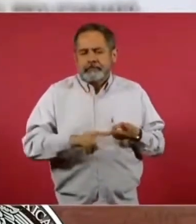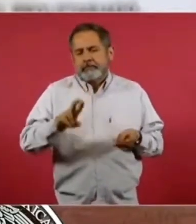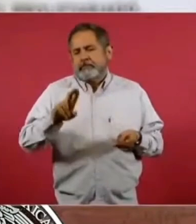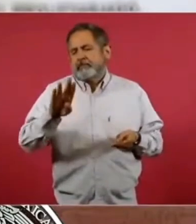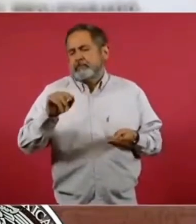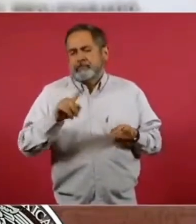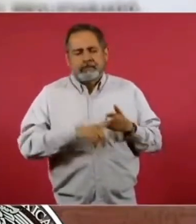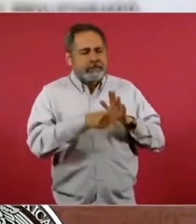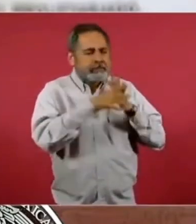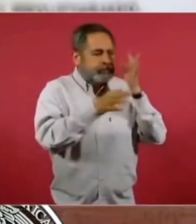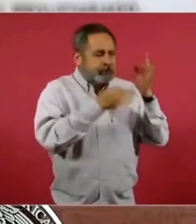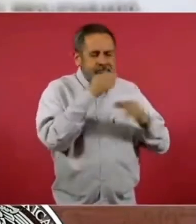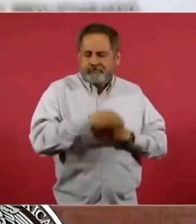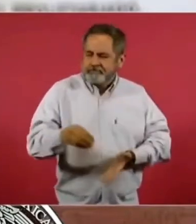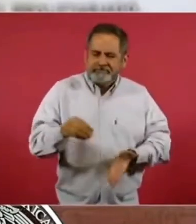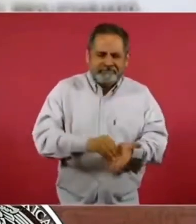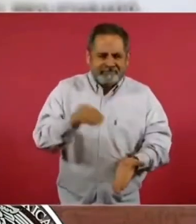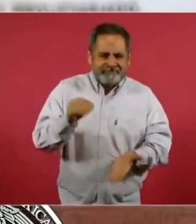los medios que